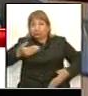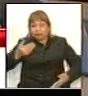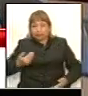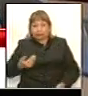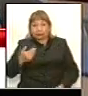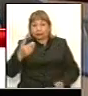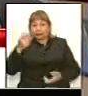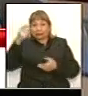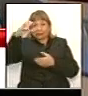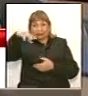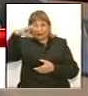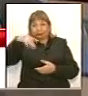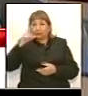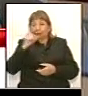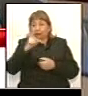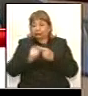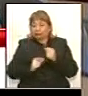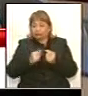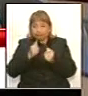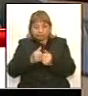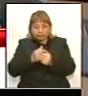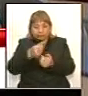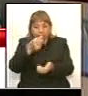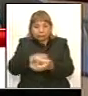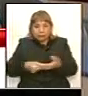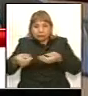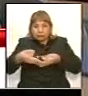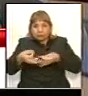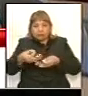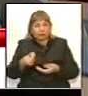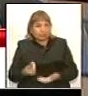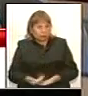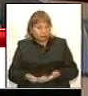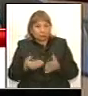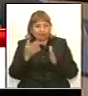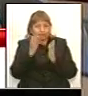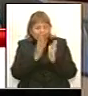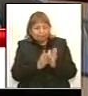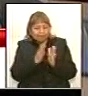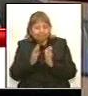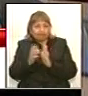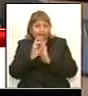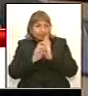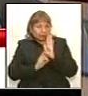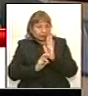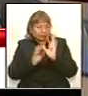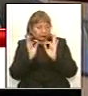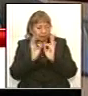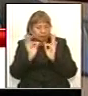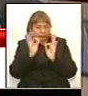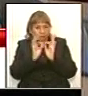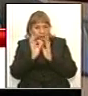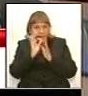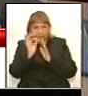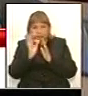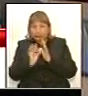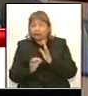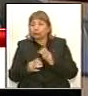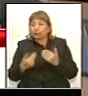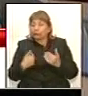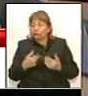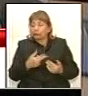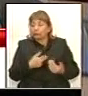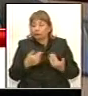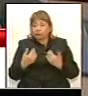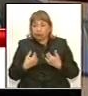año, casualmente para hacerle el seguimiento presupuestal. Ese plan específico, ¿no?, que decíamos nosotros que